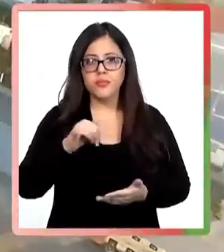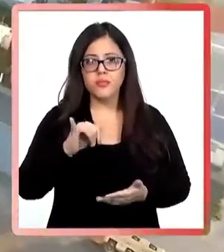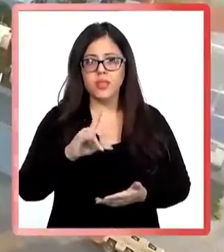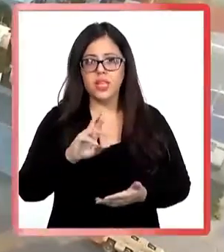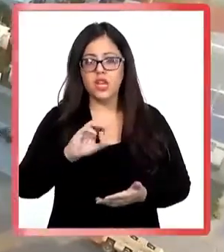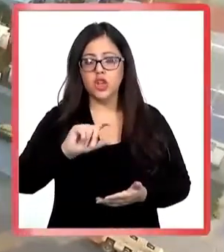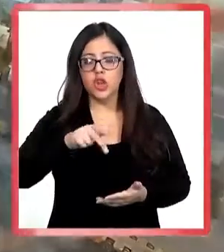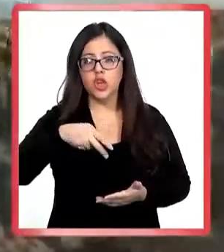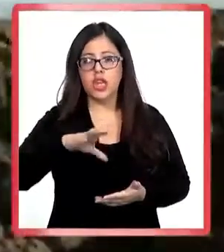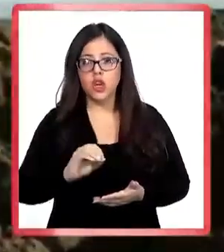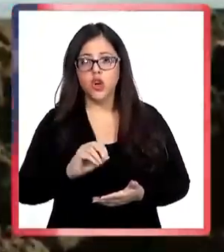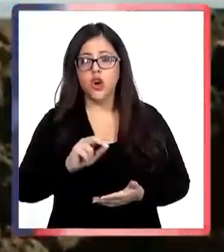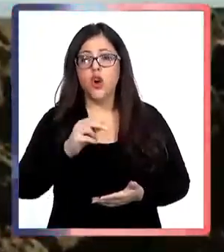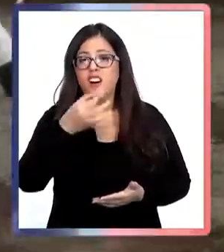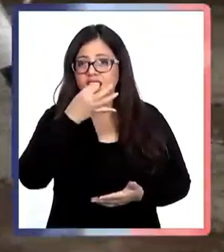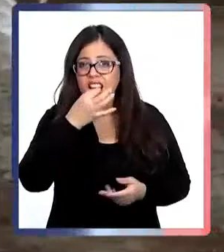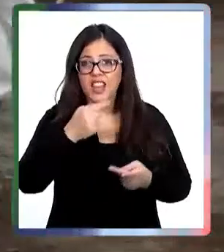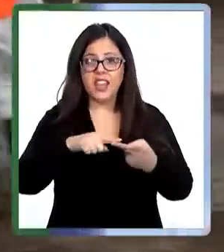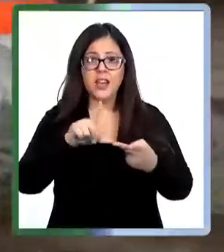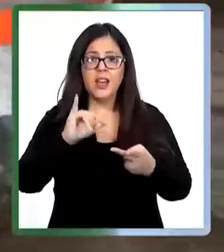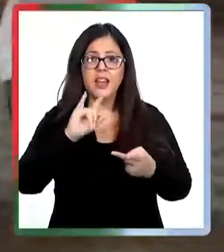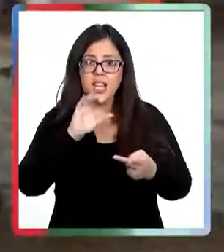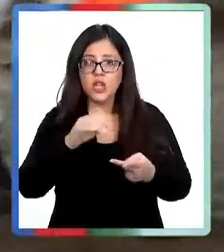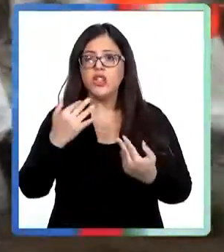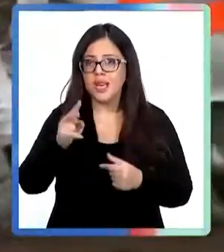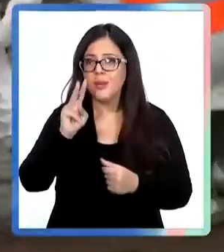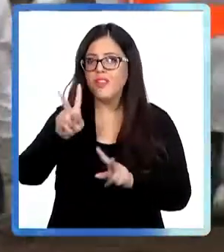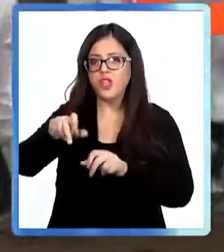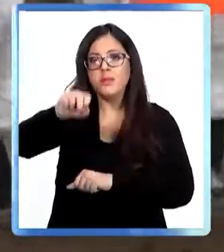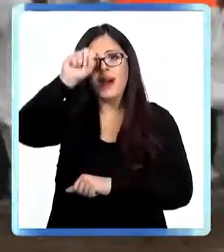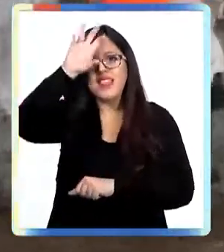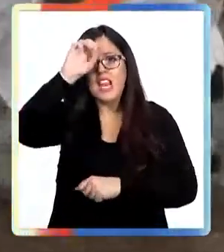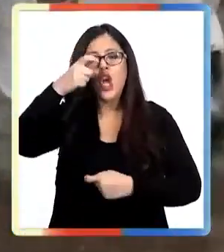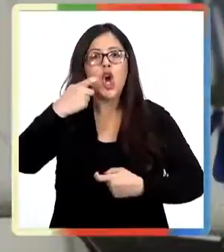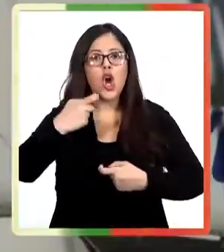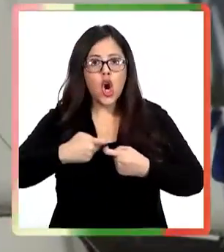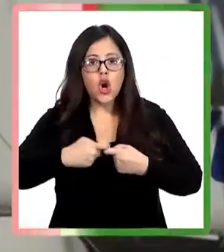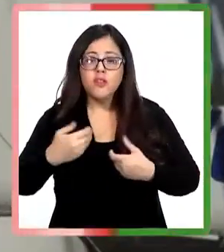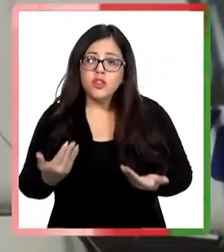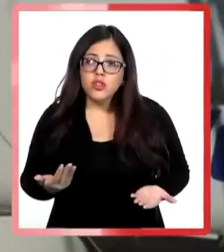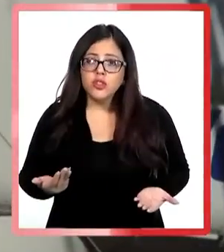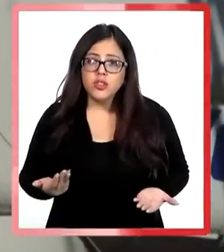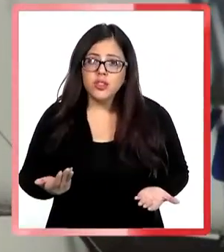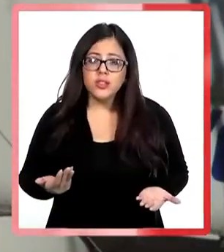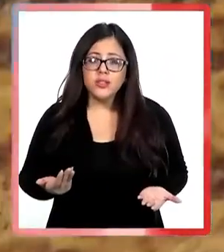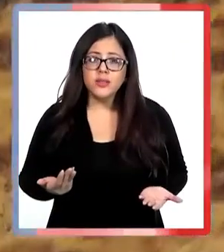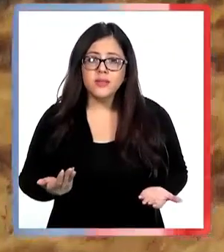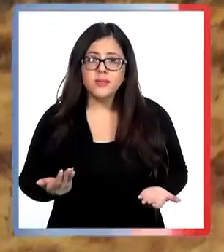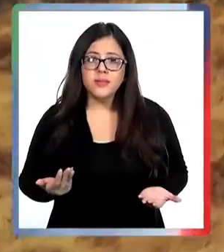verde, como el litio. Ya conocemos el caso del cobre y, por lo tanto,